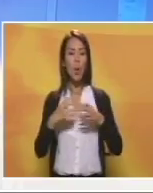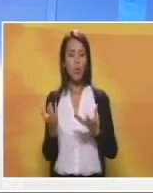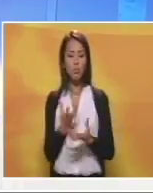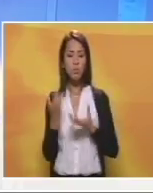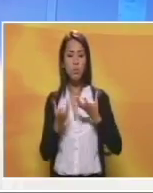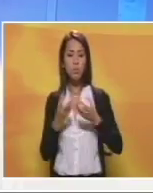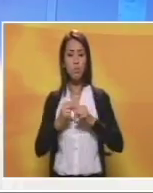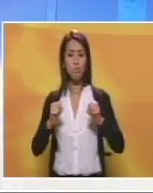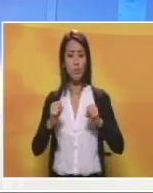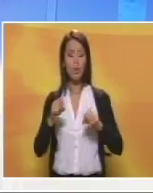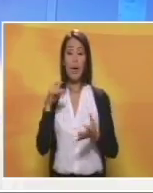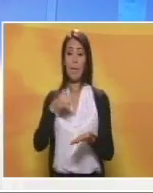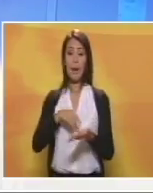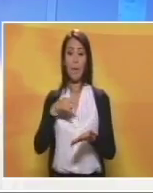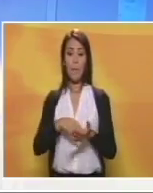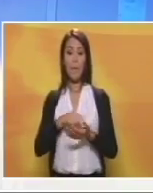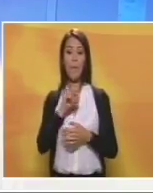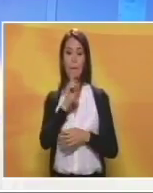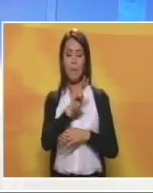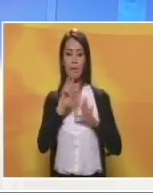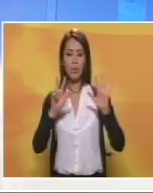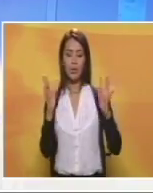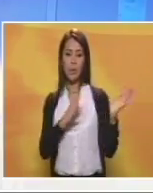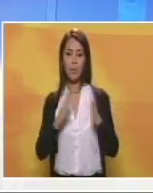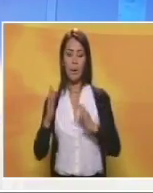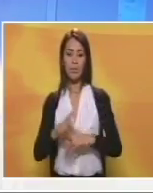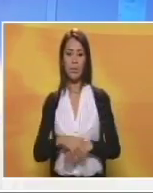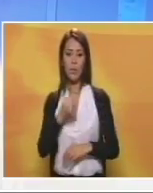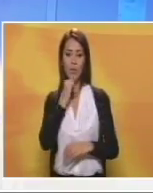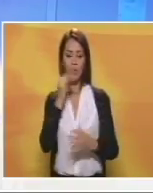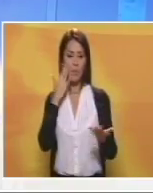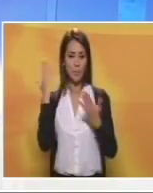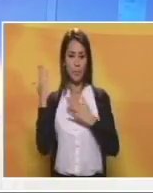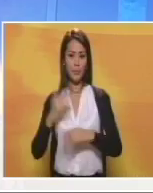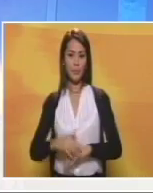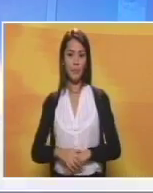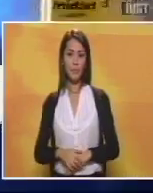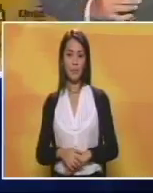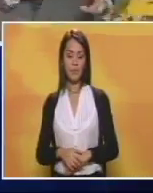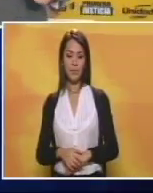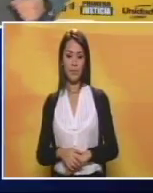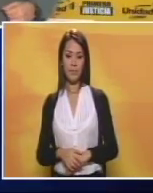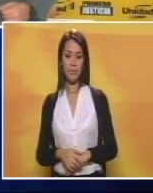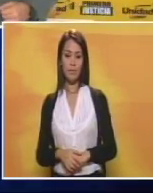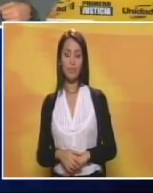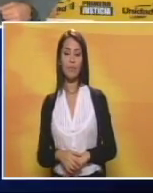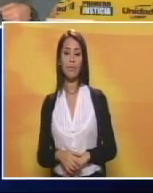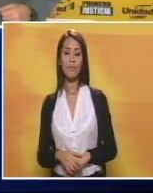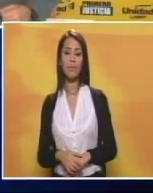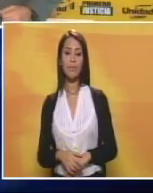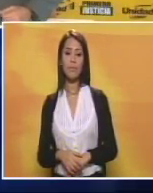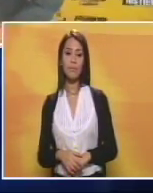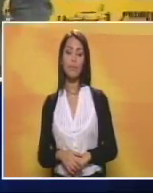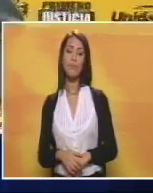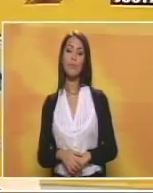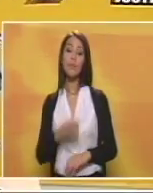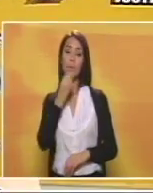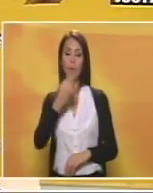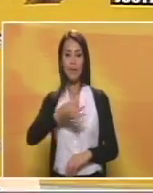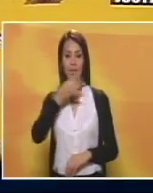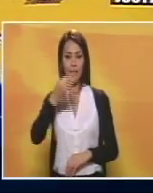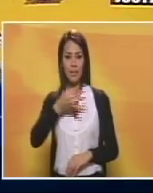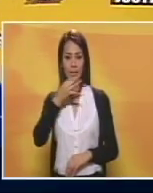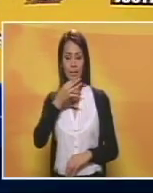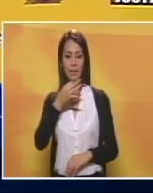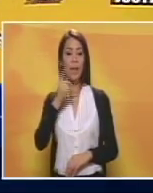comandancia de la Policía de Carabobo el pasado 28 de marzo. Manuel Covela nos tiene el reporte. Sí, efectivamente. Buenas tardes.